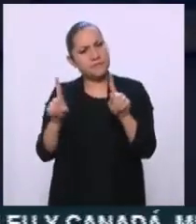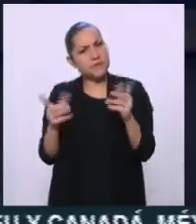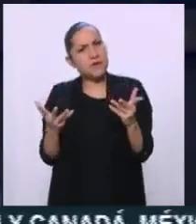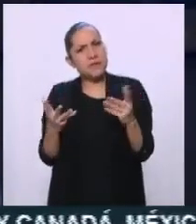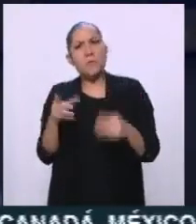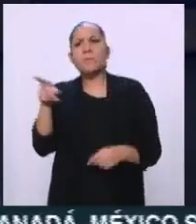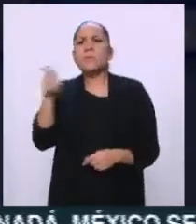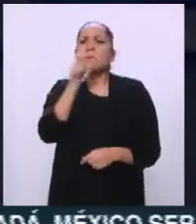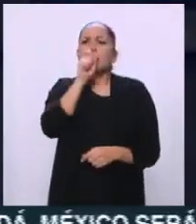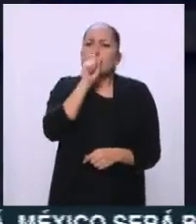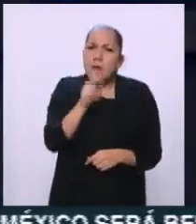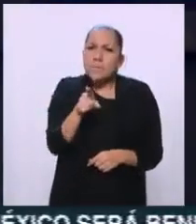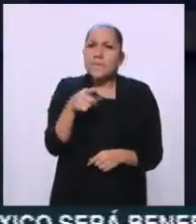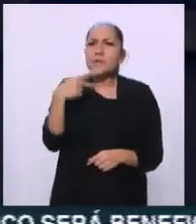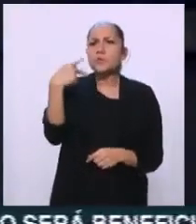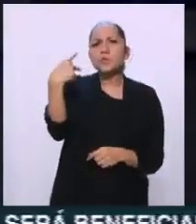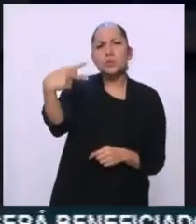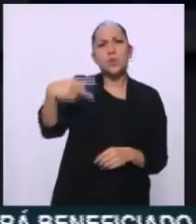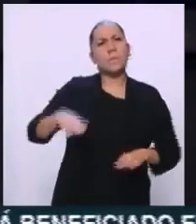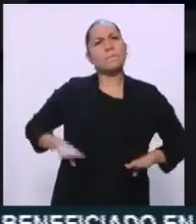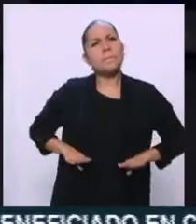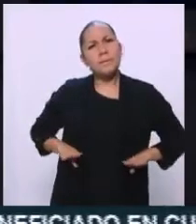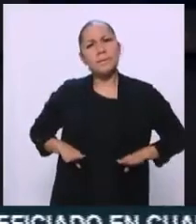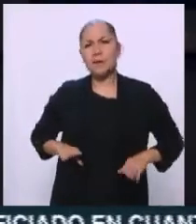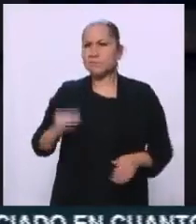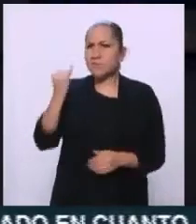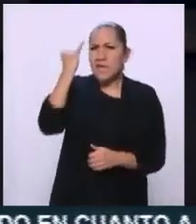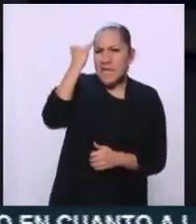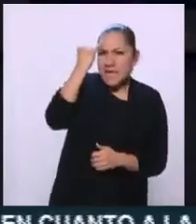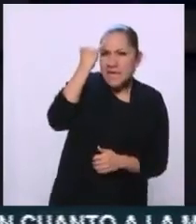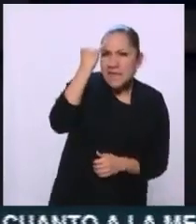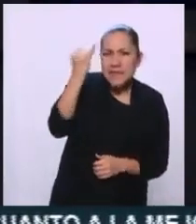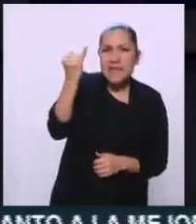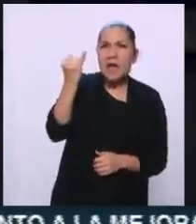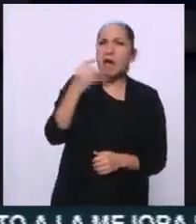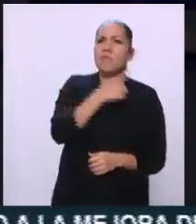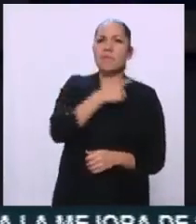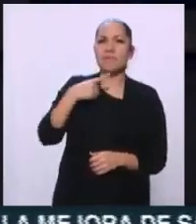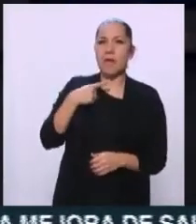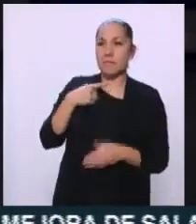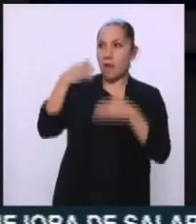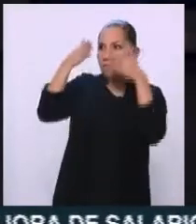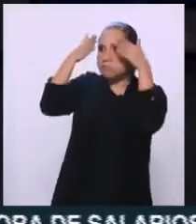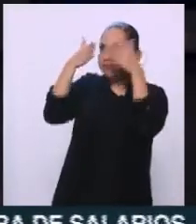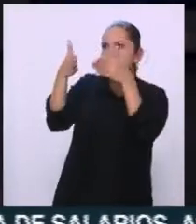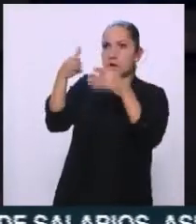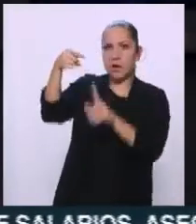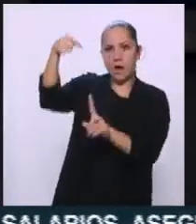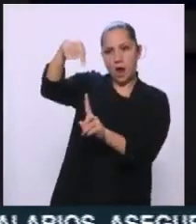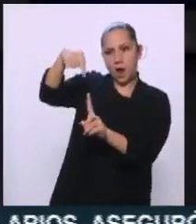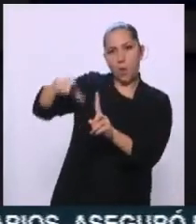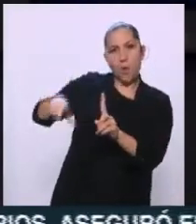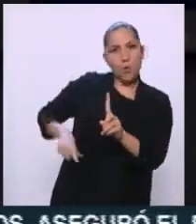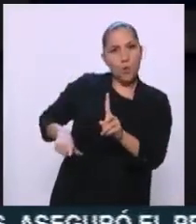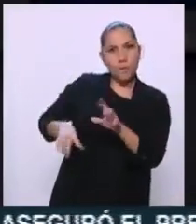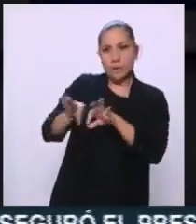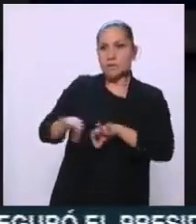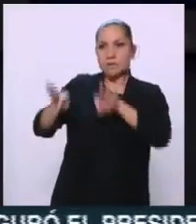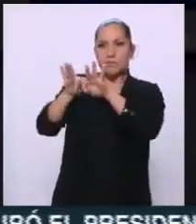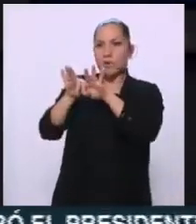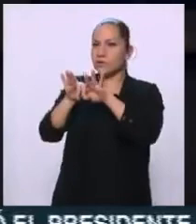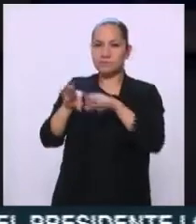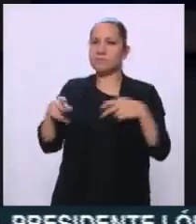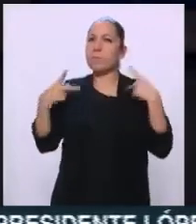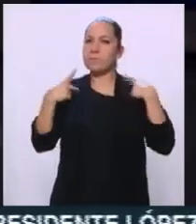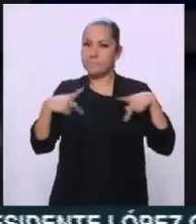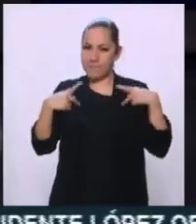idea que había de gobierno en general, y al colocar en el centro a la gente y que el poder político, las